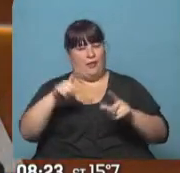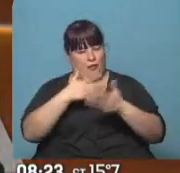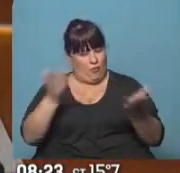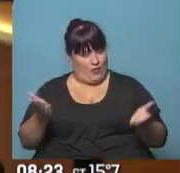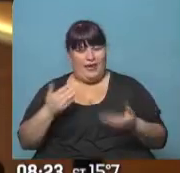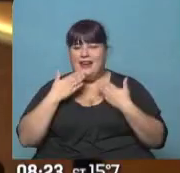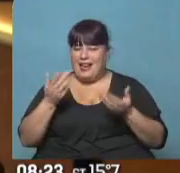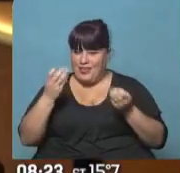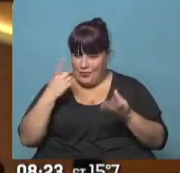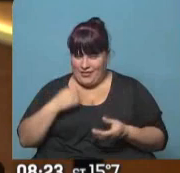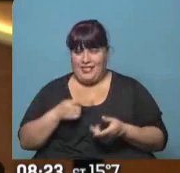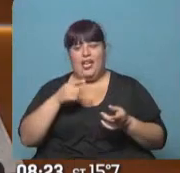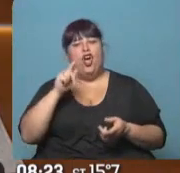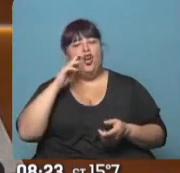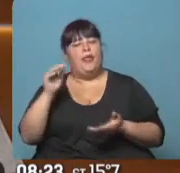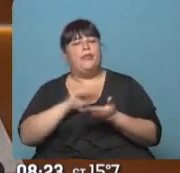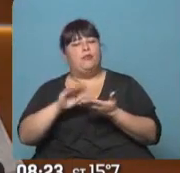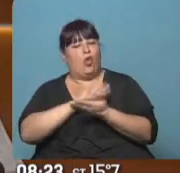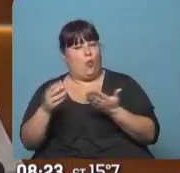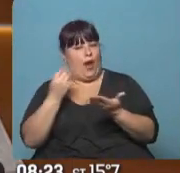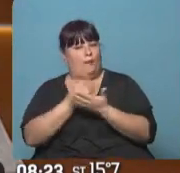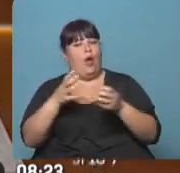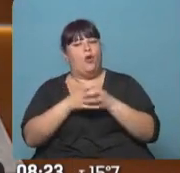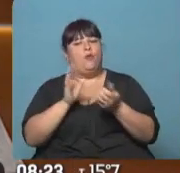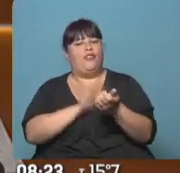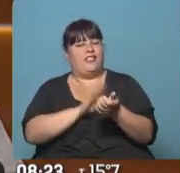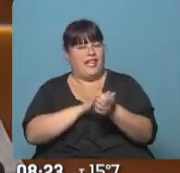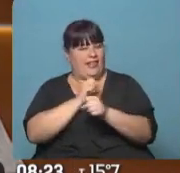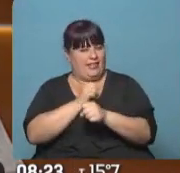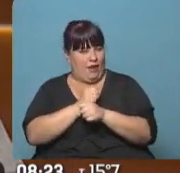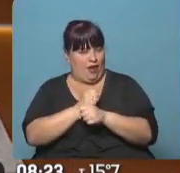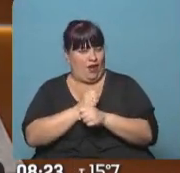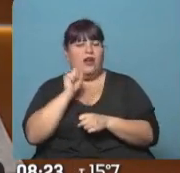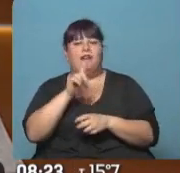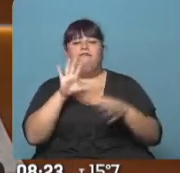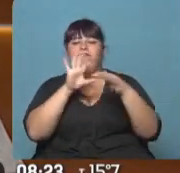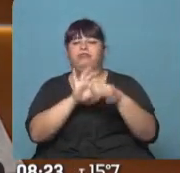televisión pública. Gracias, buen día. Romina Del Plá, diputada electa por el Frente de Izquierda de los Trabajadores, pertenece al Partido Obrero.